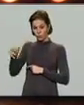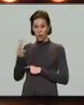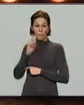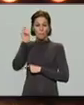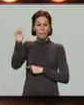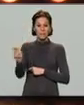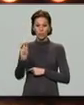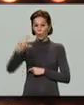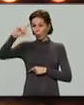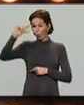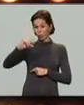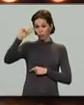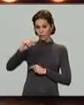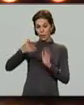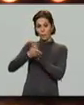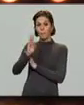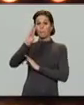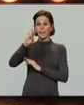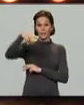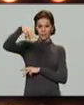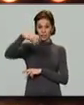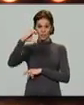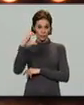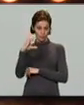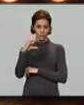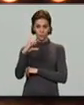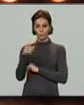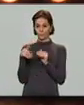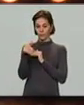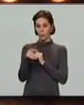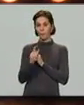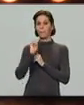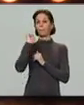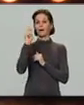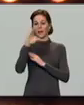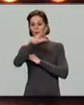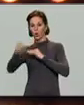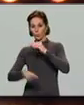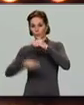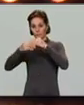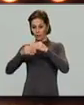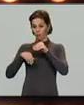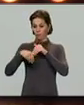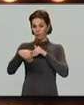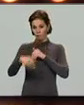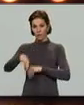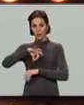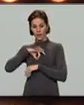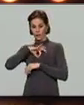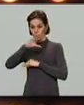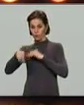región, los extremeños con pensiones más bajas, que son los que tienen pensiones no contributivas, van a recibir una